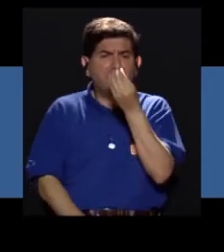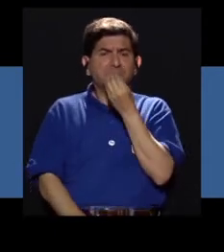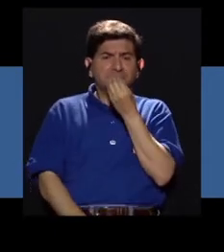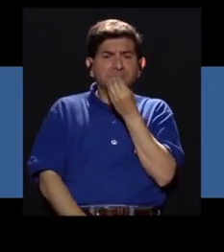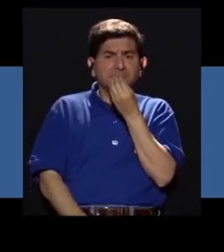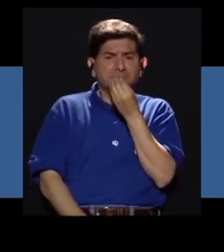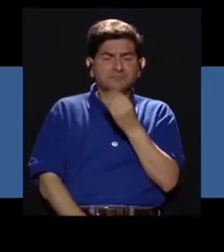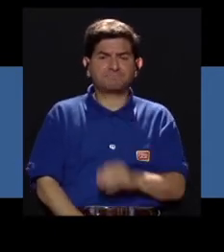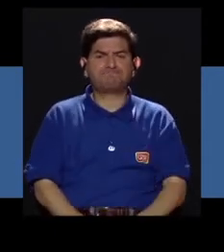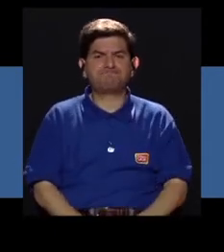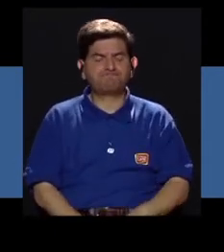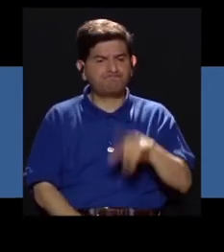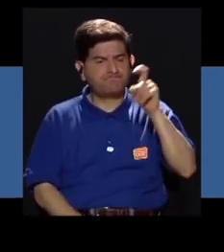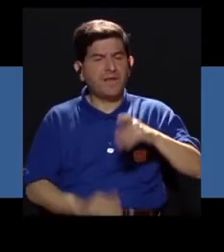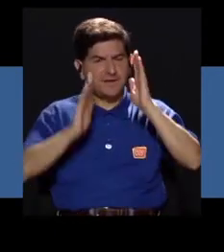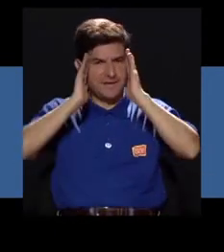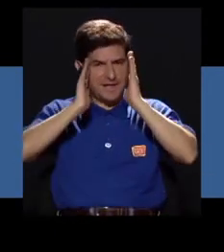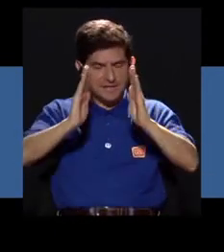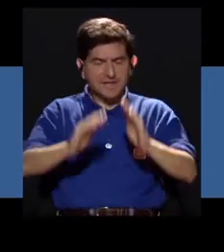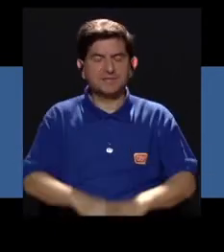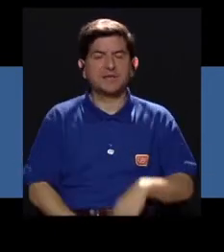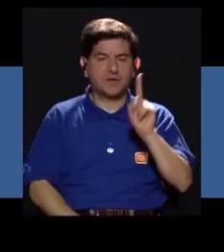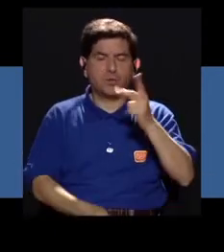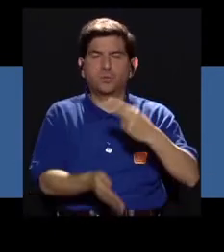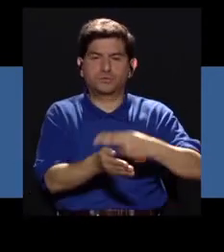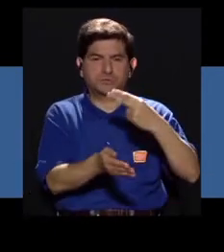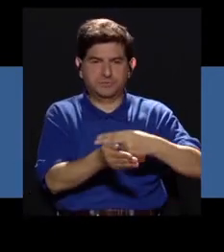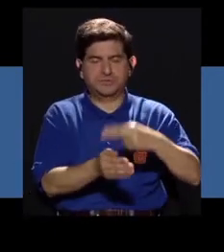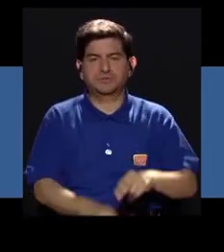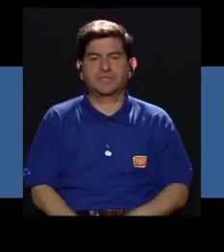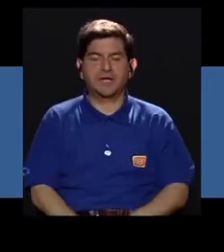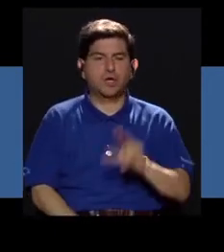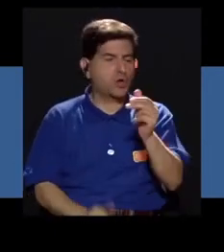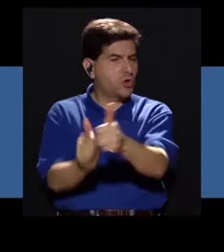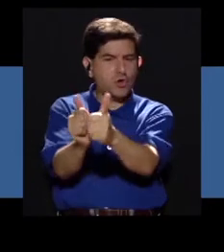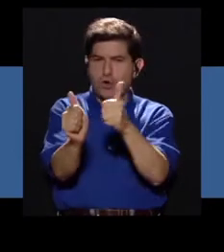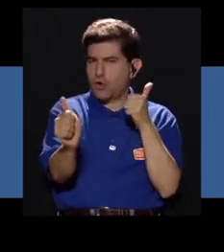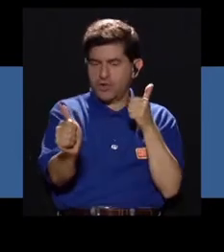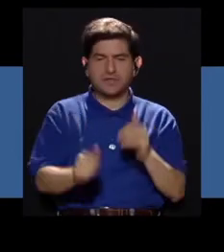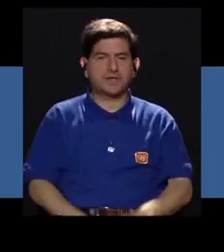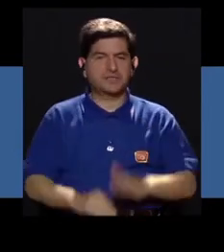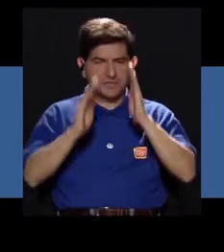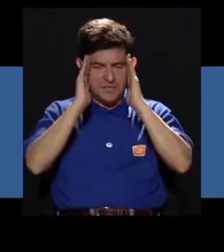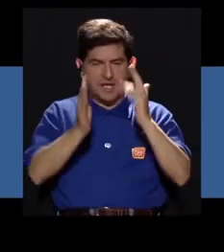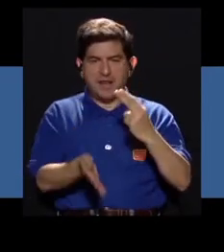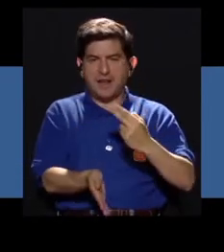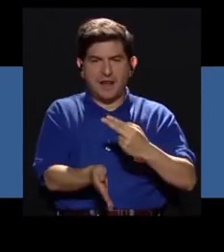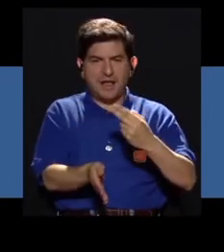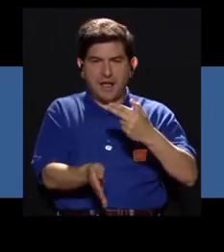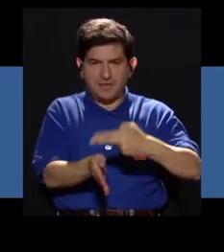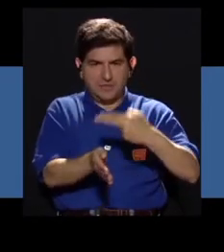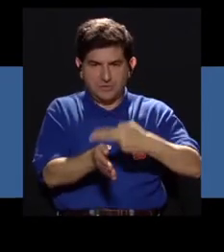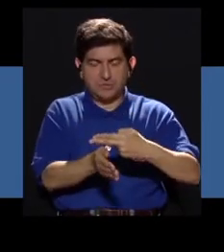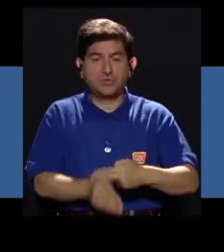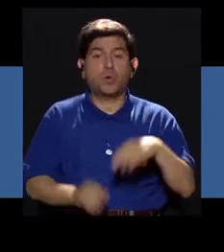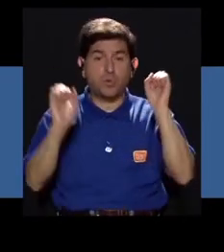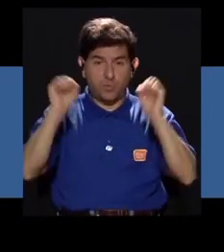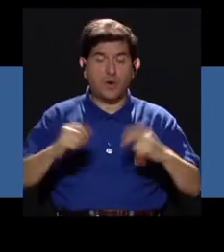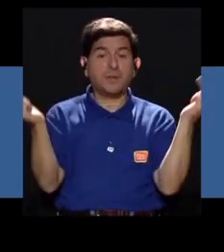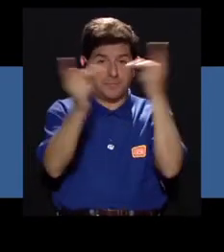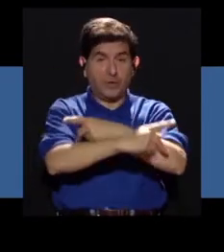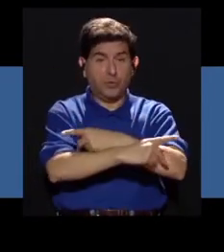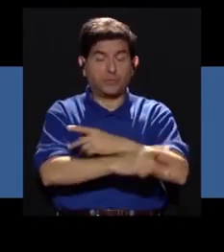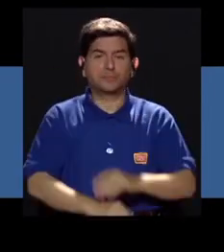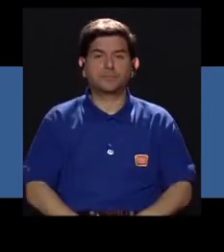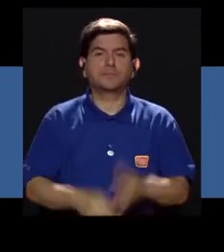o alimentarse, eso debe ser atendido en un centro médico. No debe retrasarse es la atención médica porque sí podría complicar